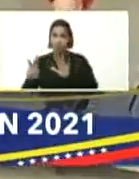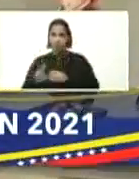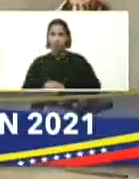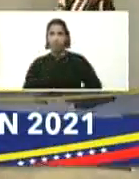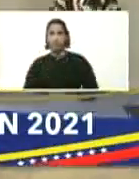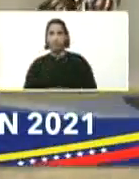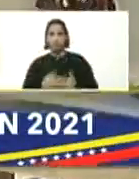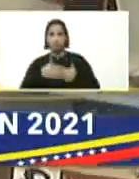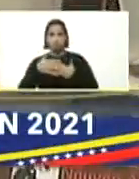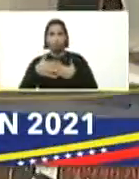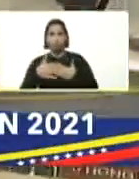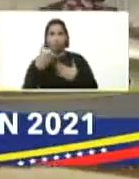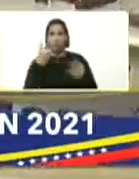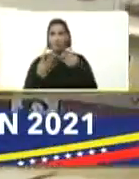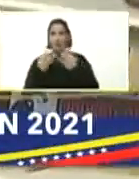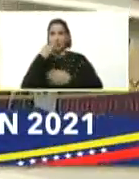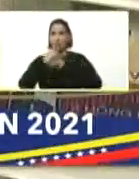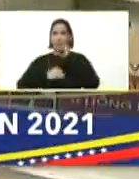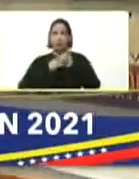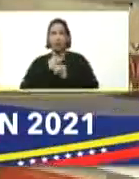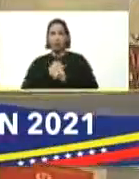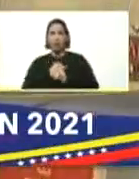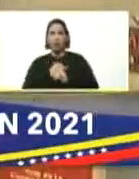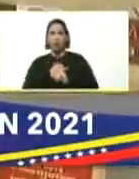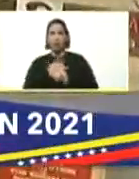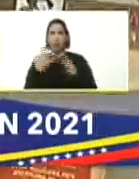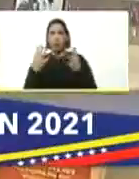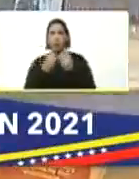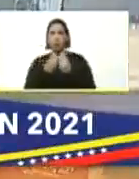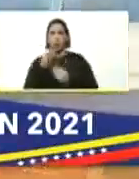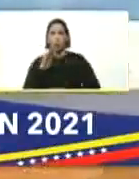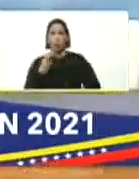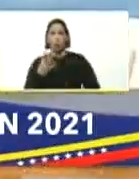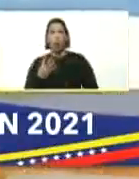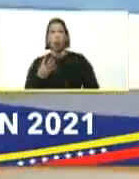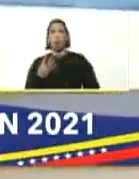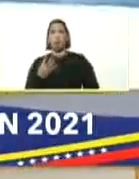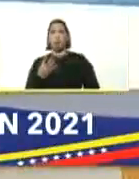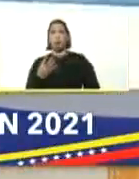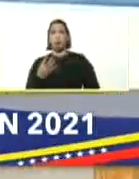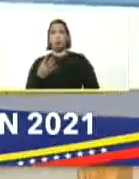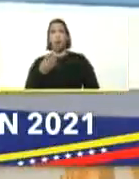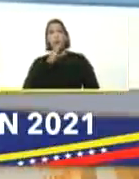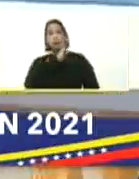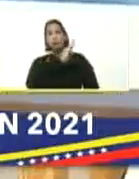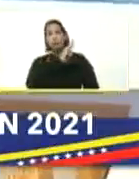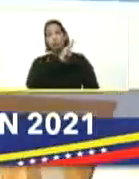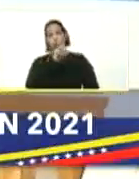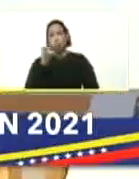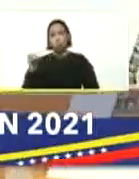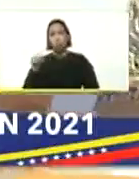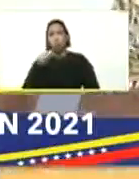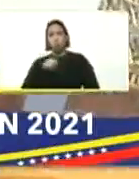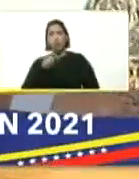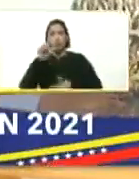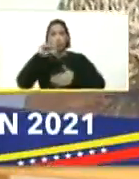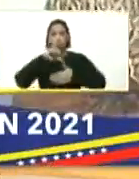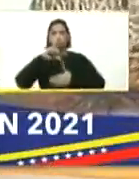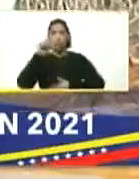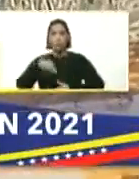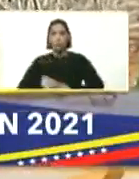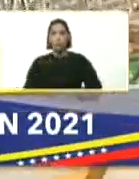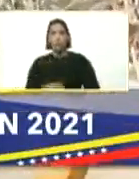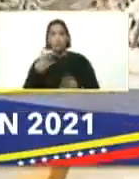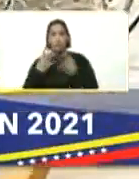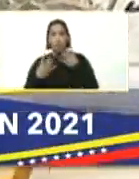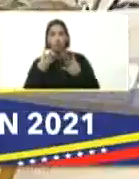17. Feria Internacional junto a la Cuarta Bienal del Sur y el Festival Mundial